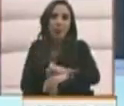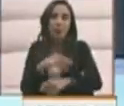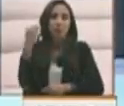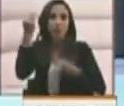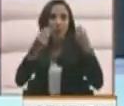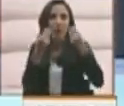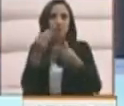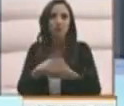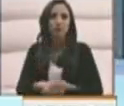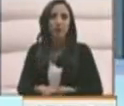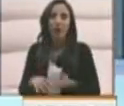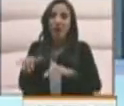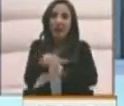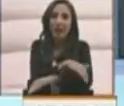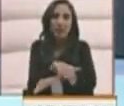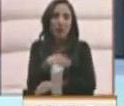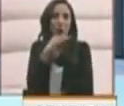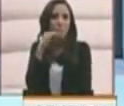seguramente con calles desoladas